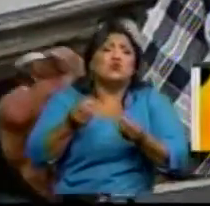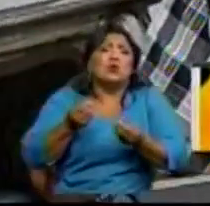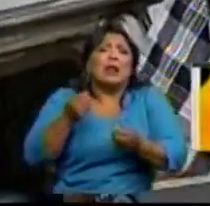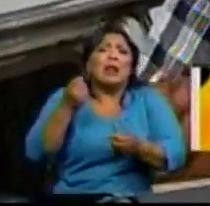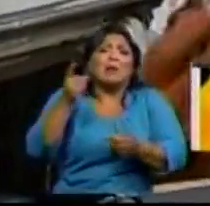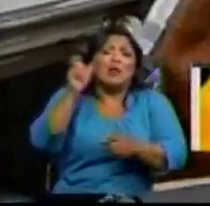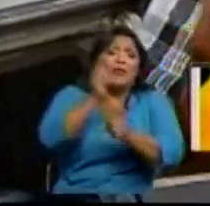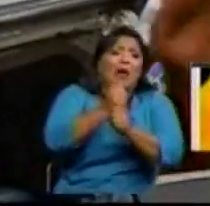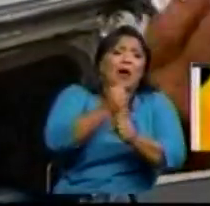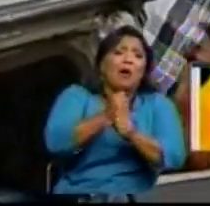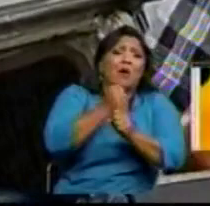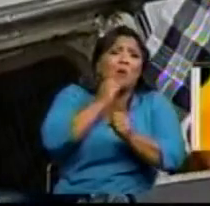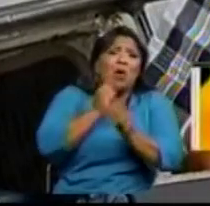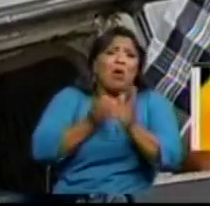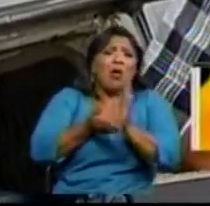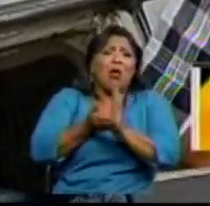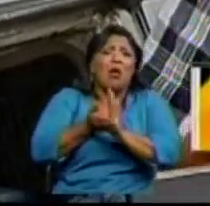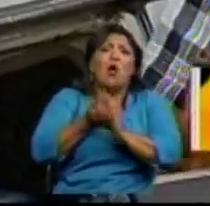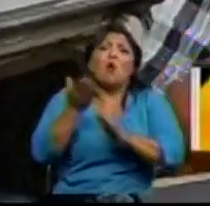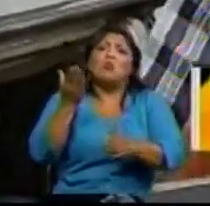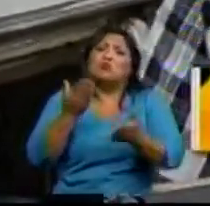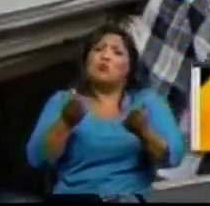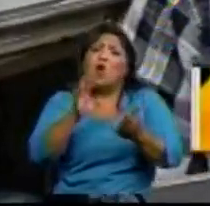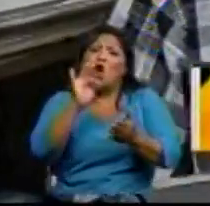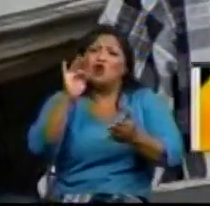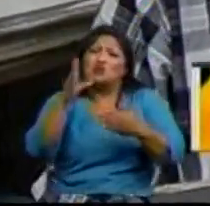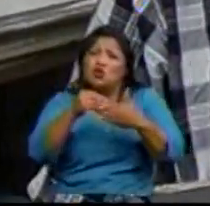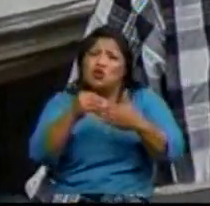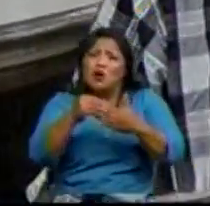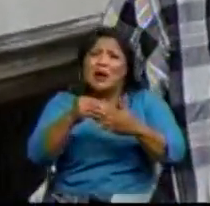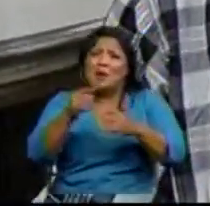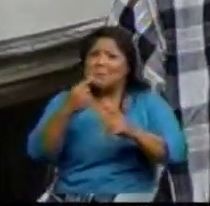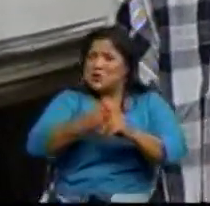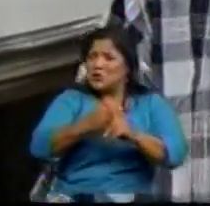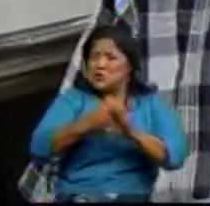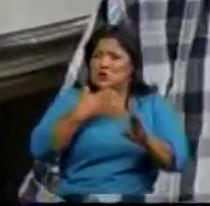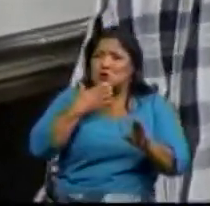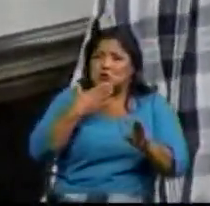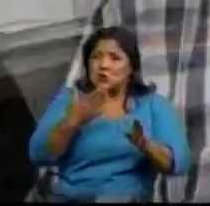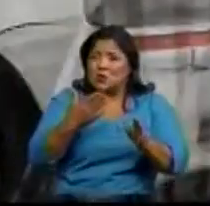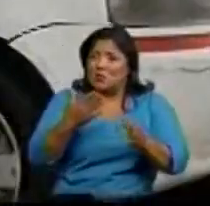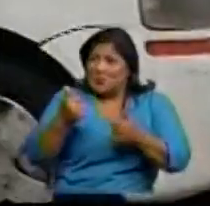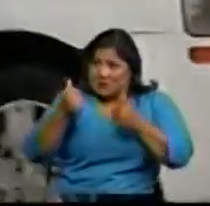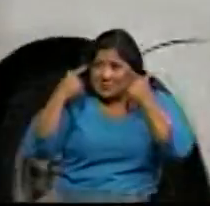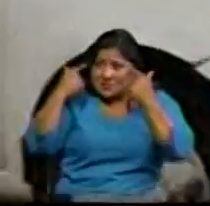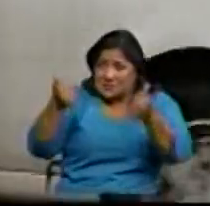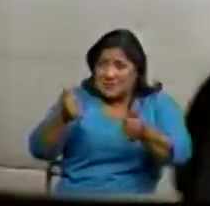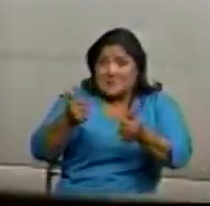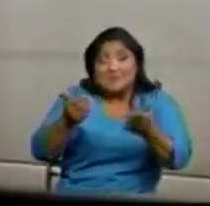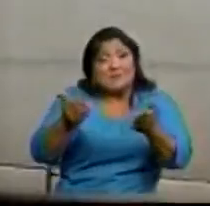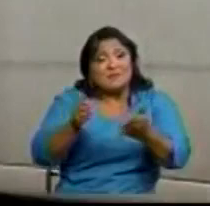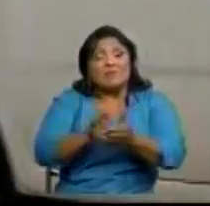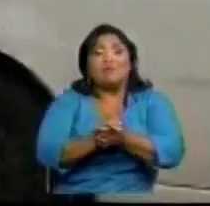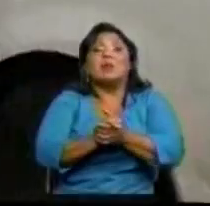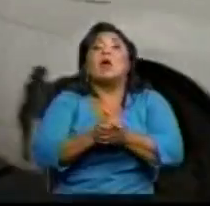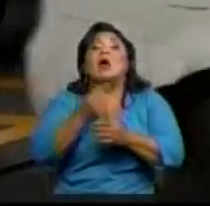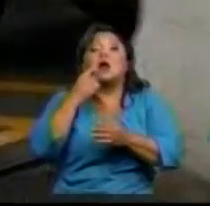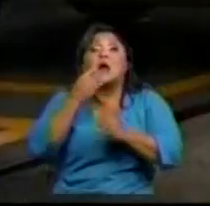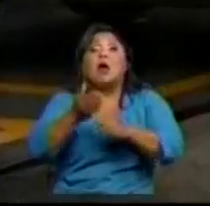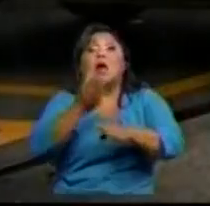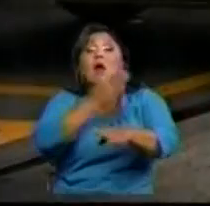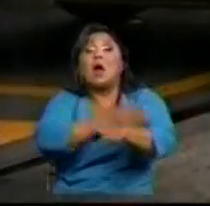se aumenta de muchos dólares se cree que justo le quedan dos estados el decreto anterior